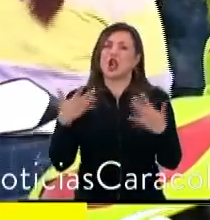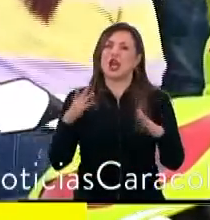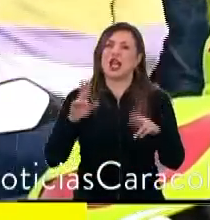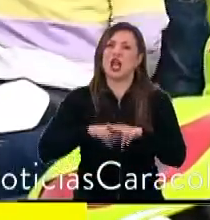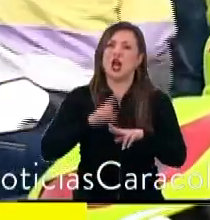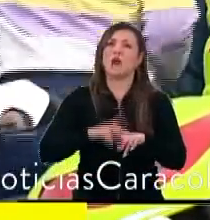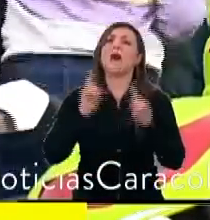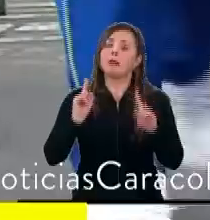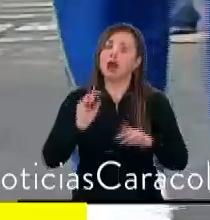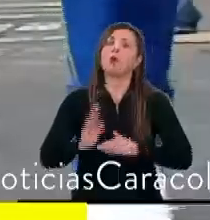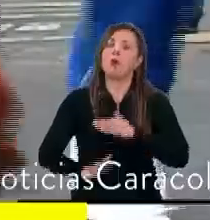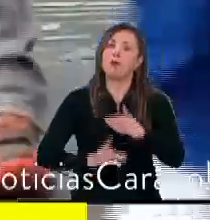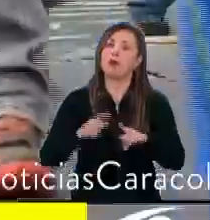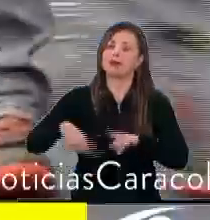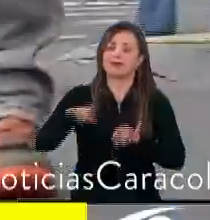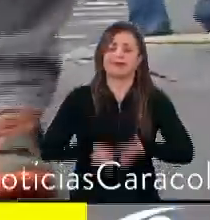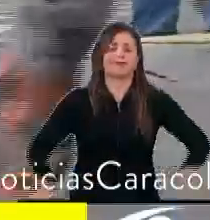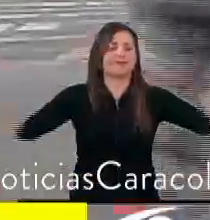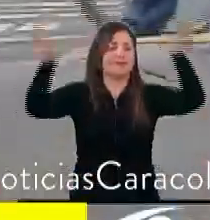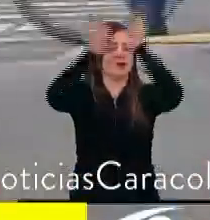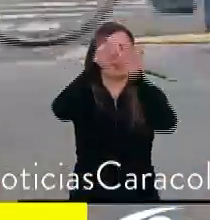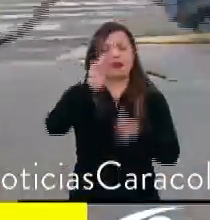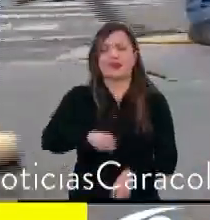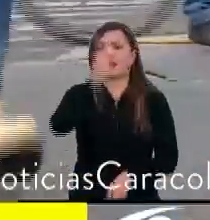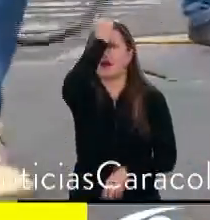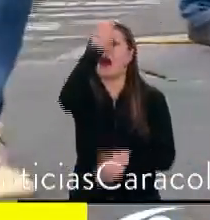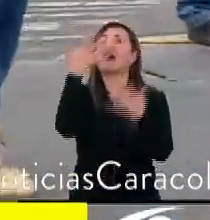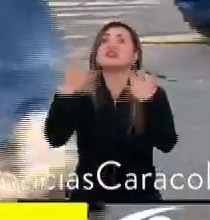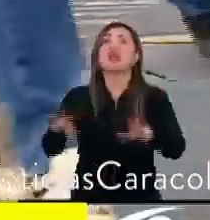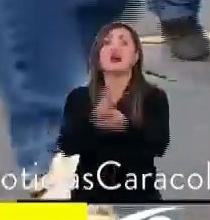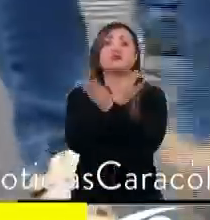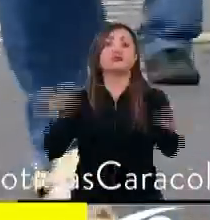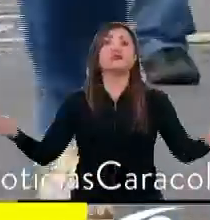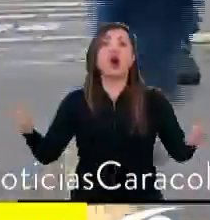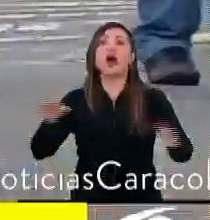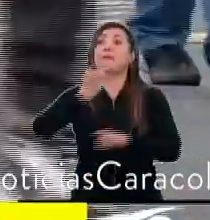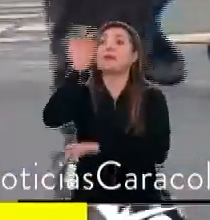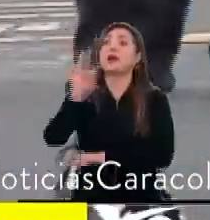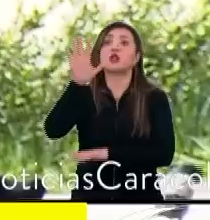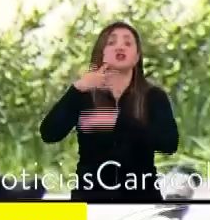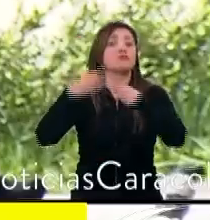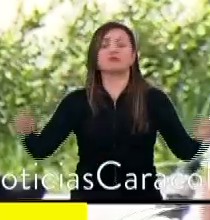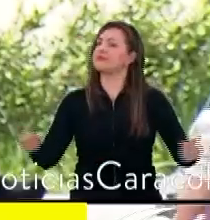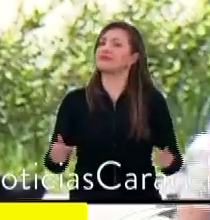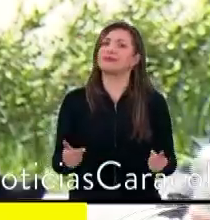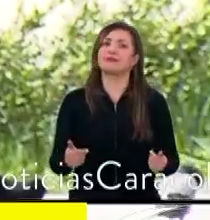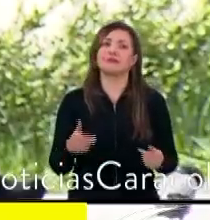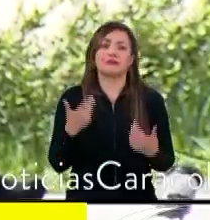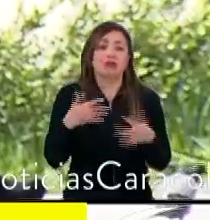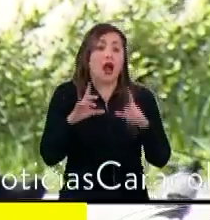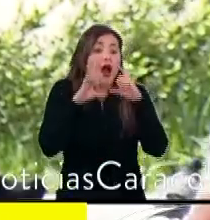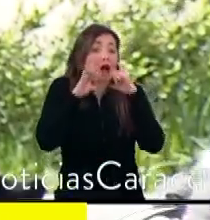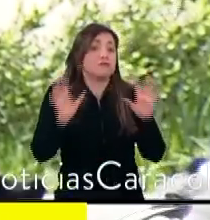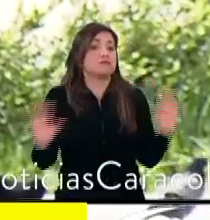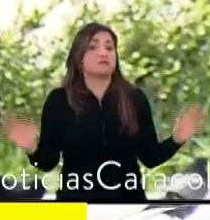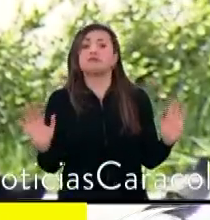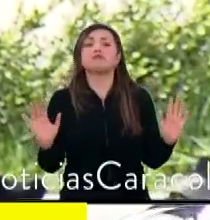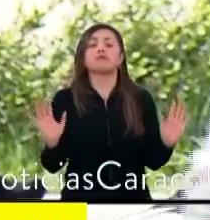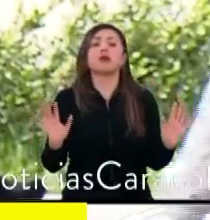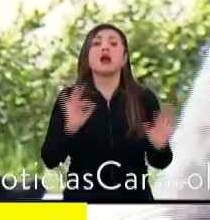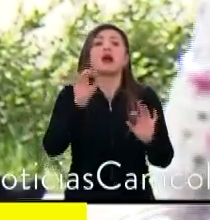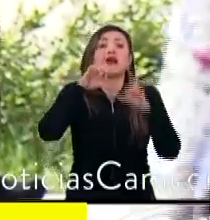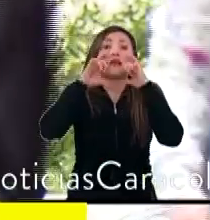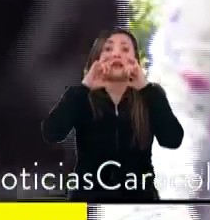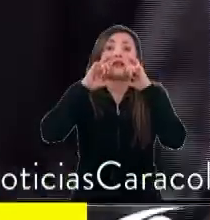fundamental que no demos por sentado que la pandemia terminó o que el virus se esfumó. Ya no usar tapabocas donde lo permiten las